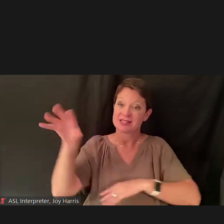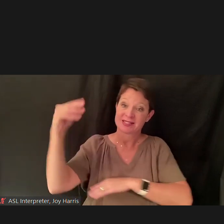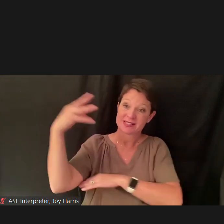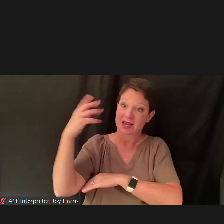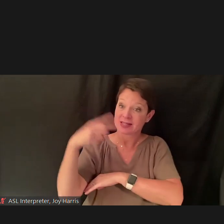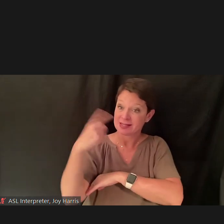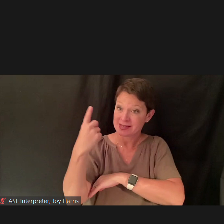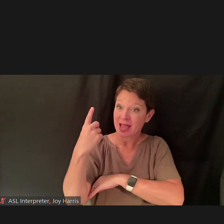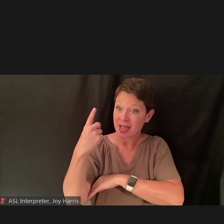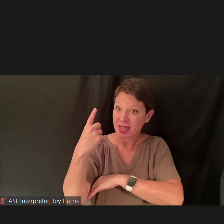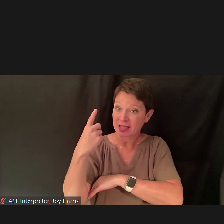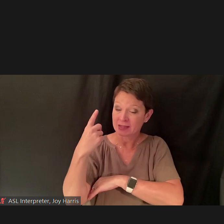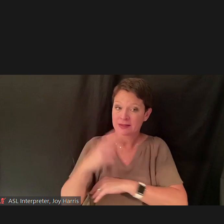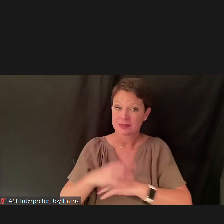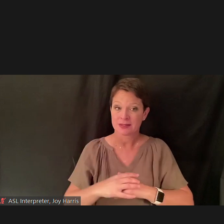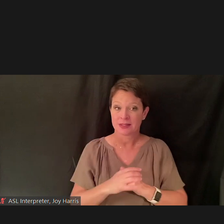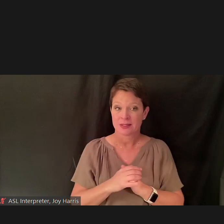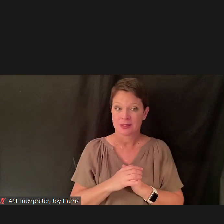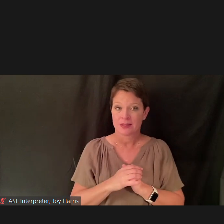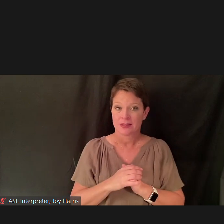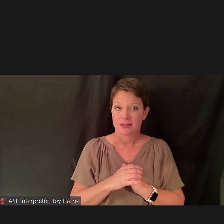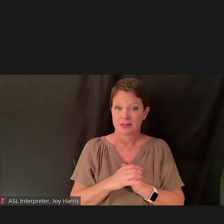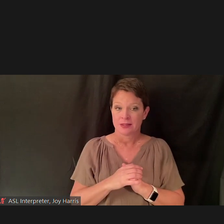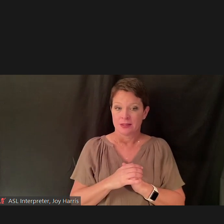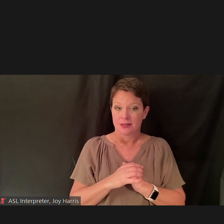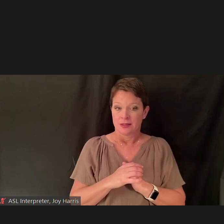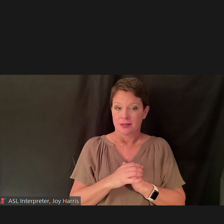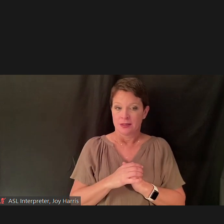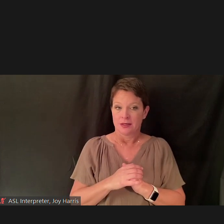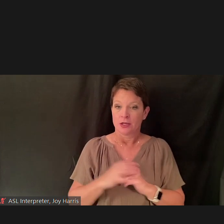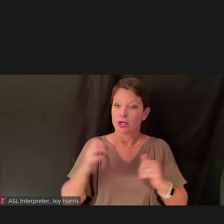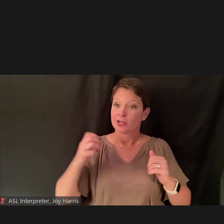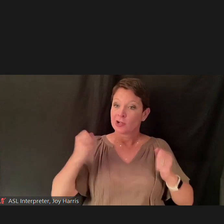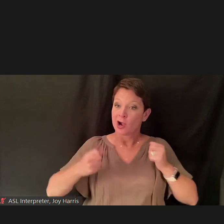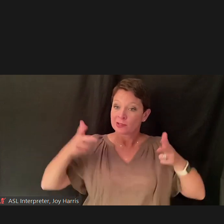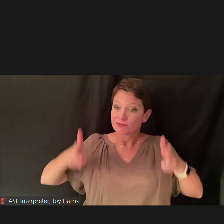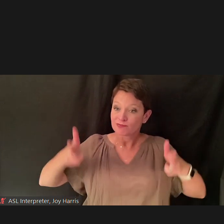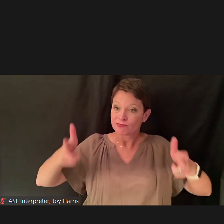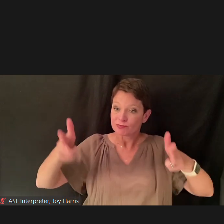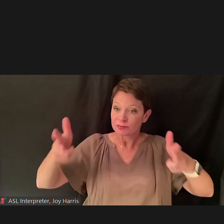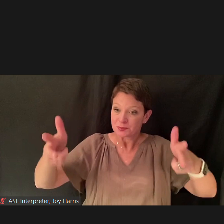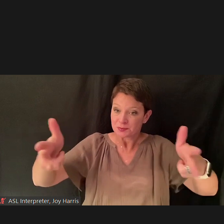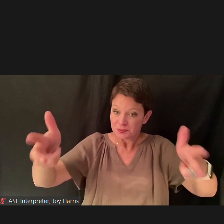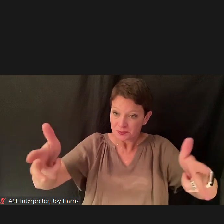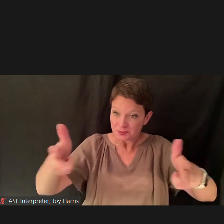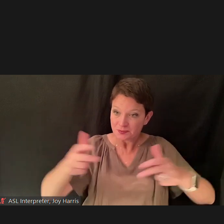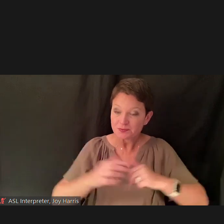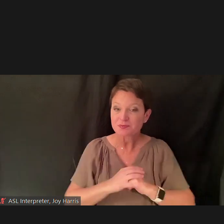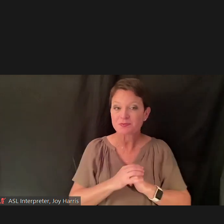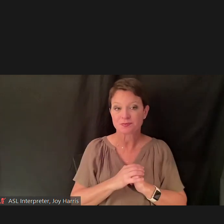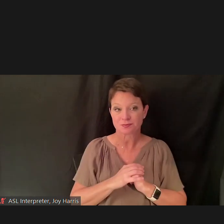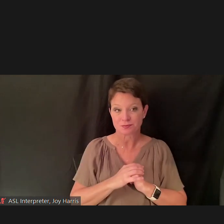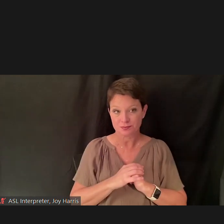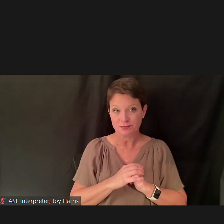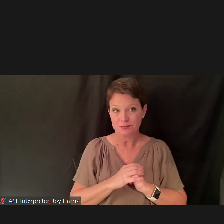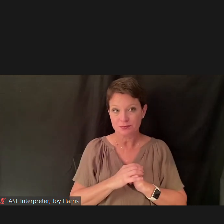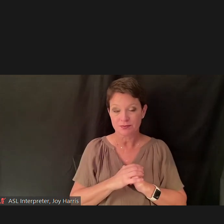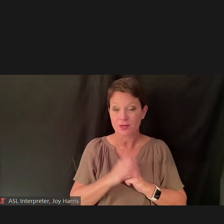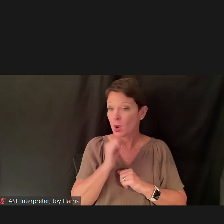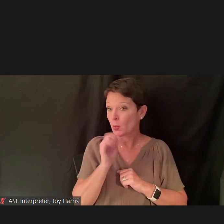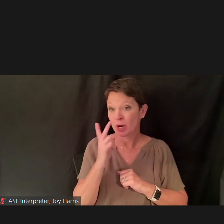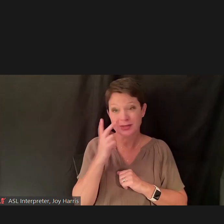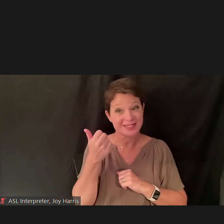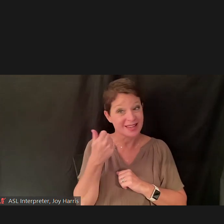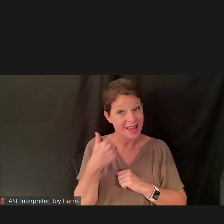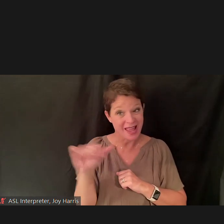Fotografías. La primera, la parte superior, el área del norte de Filadelfia. Y ambos a cada